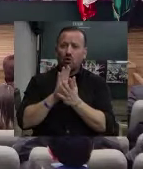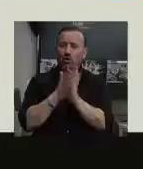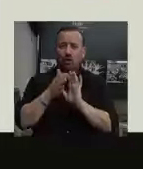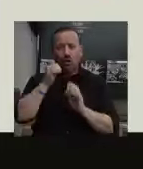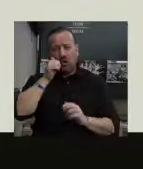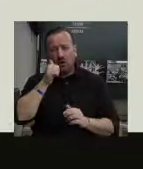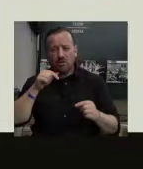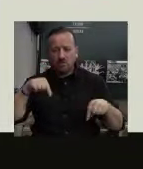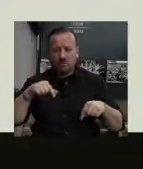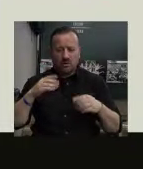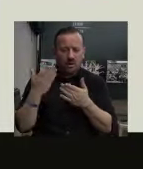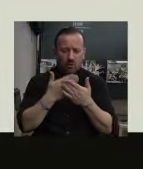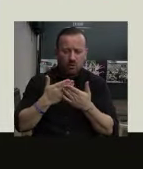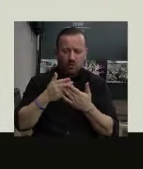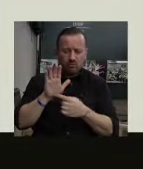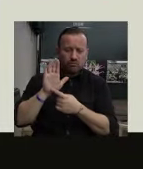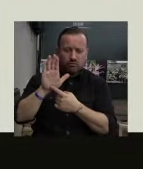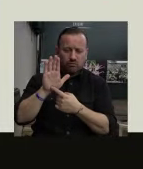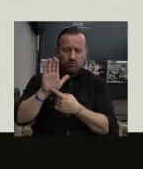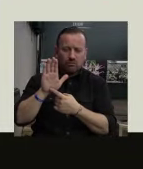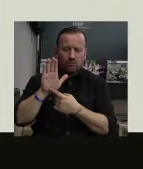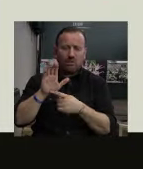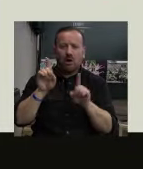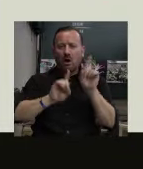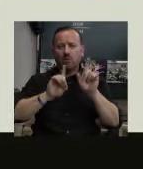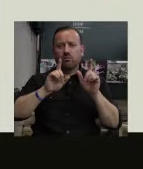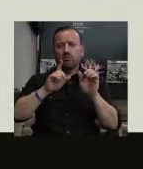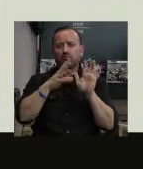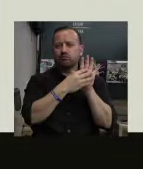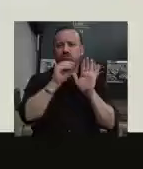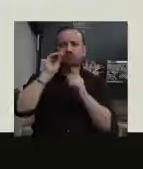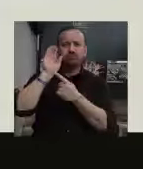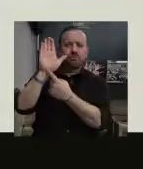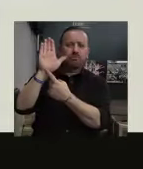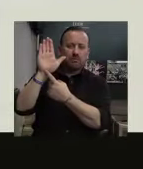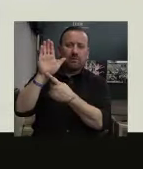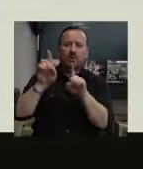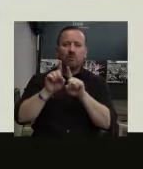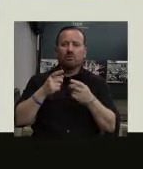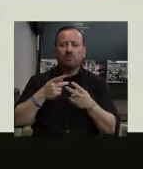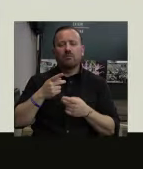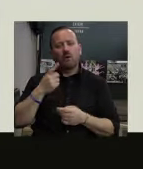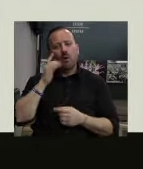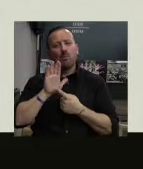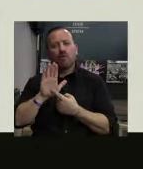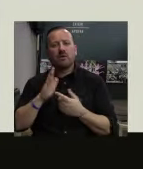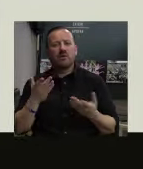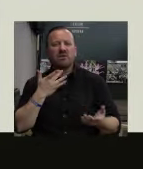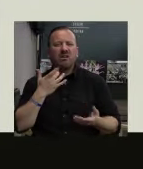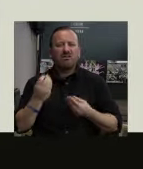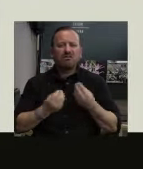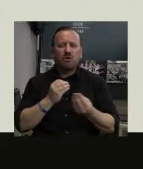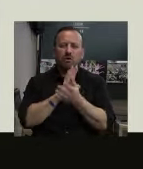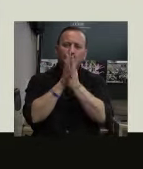mulgan todos los demás ahí les pongo simplemente citaciones para hacer Eco De lo que significa